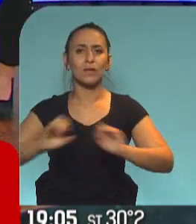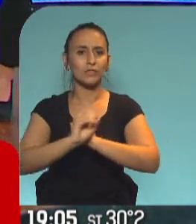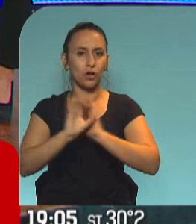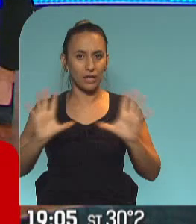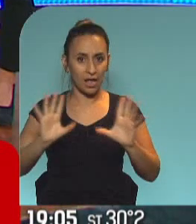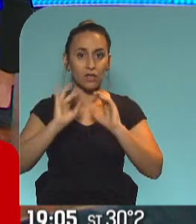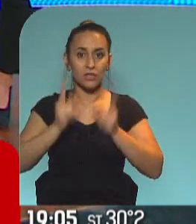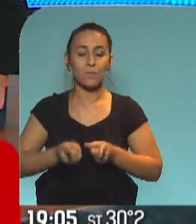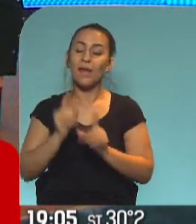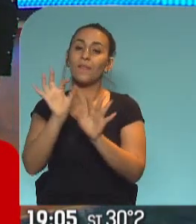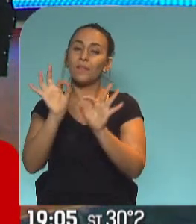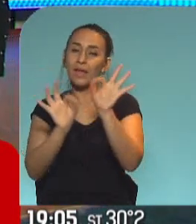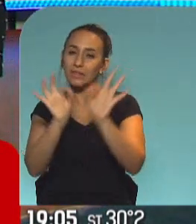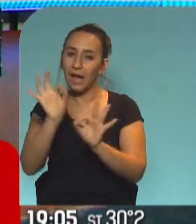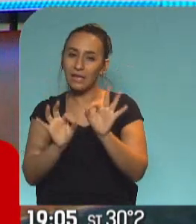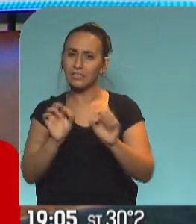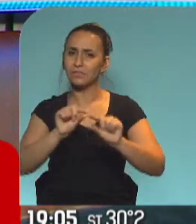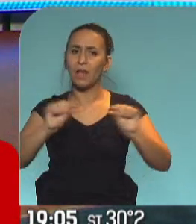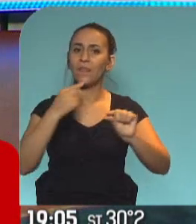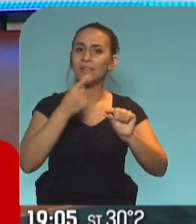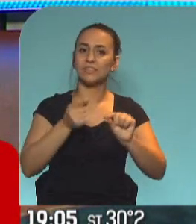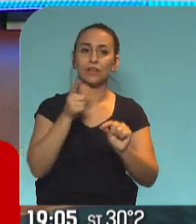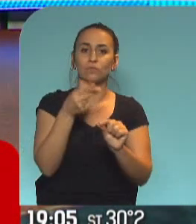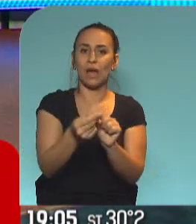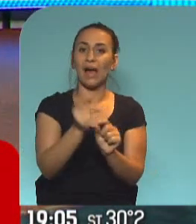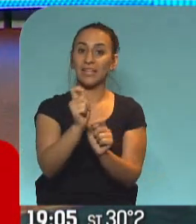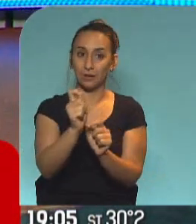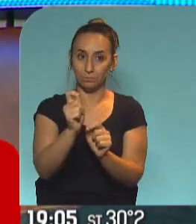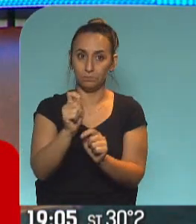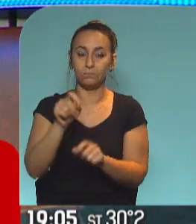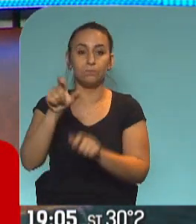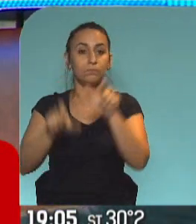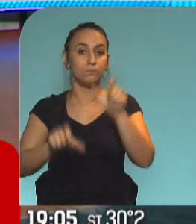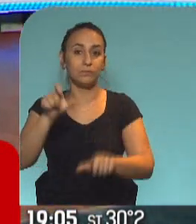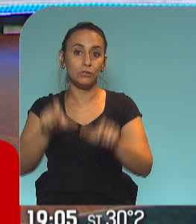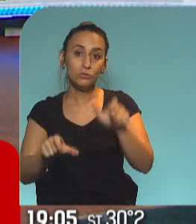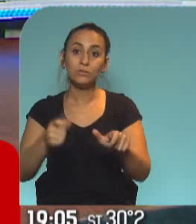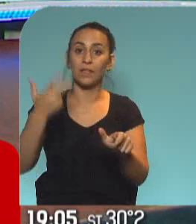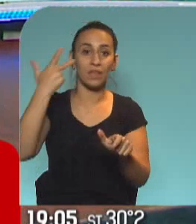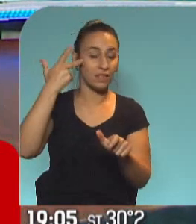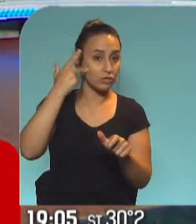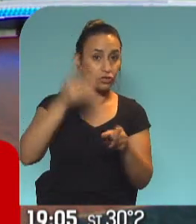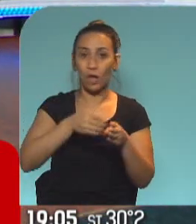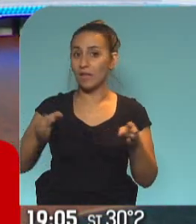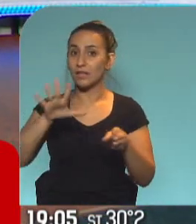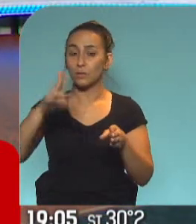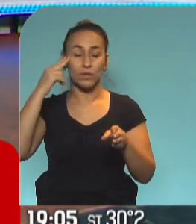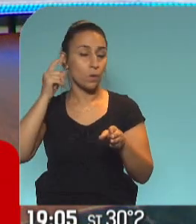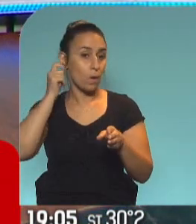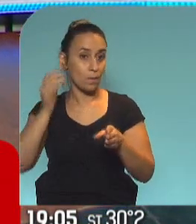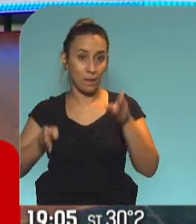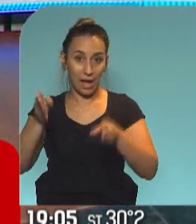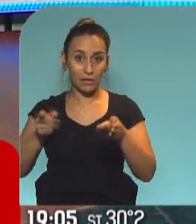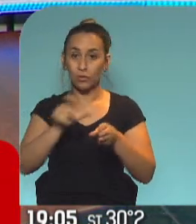a quiénes le fueron aplicadas estas vacunas, lo vemos ahí abajo. Personas de 18 a 59 años con factores